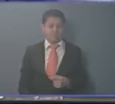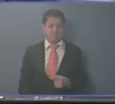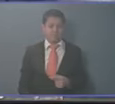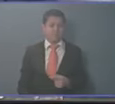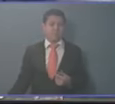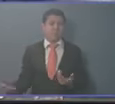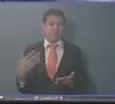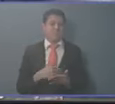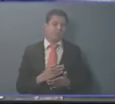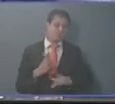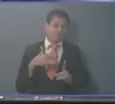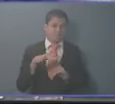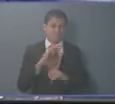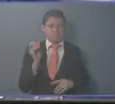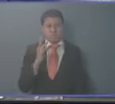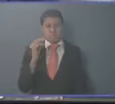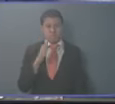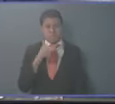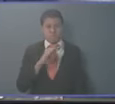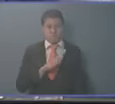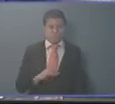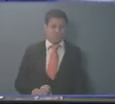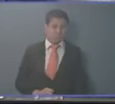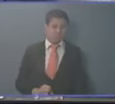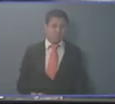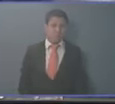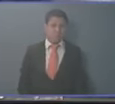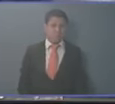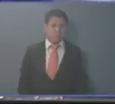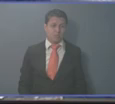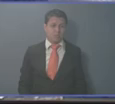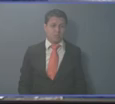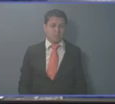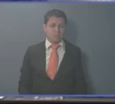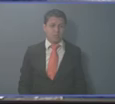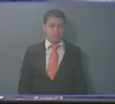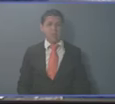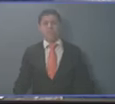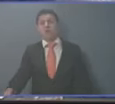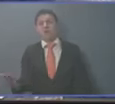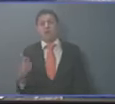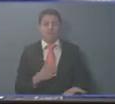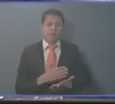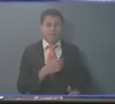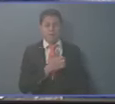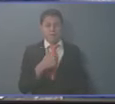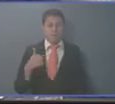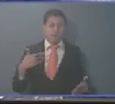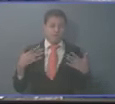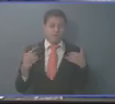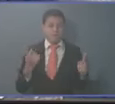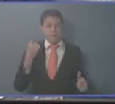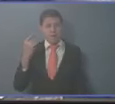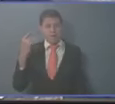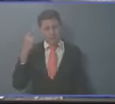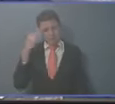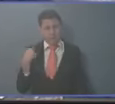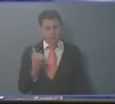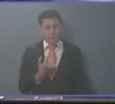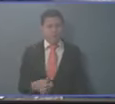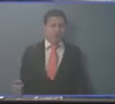emergencia nacional. Agradezco la presencia de la señora ministra de Salud, del señor ministro